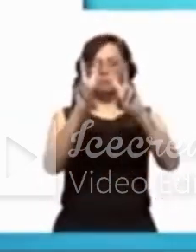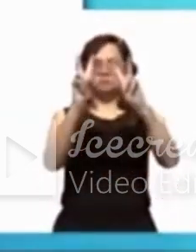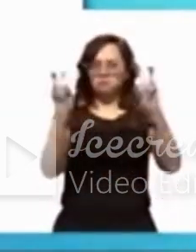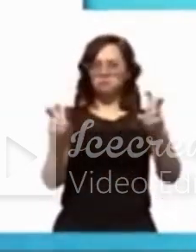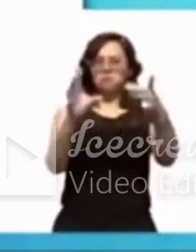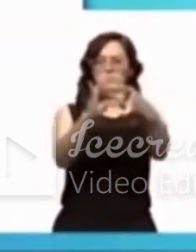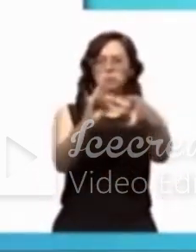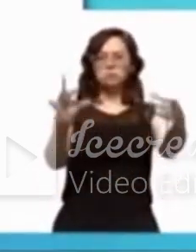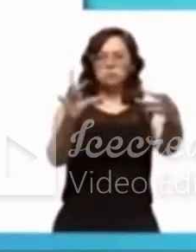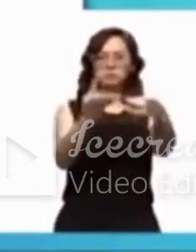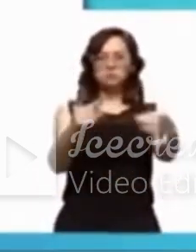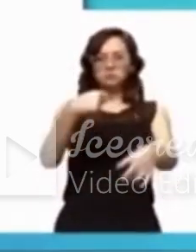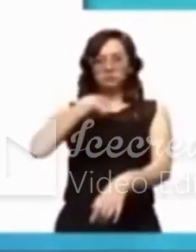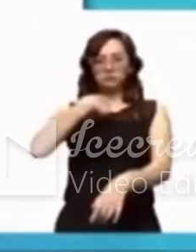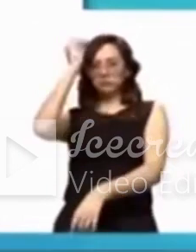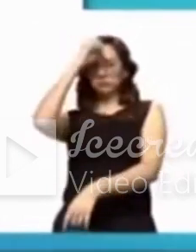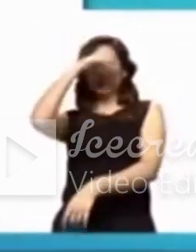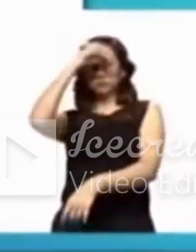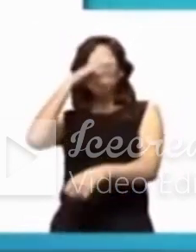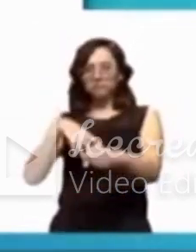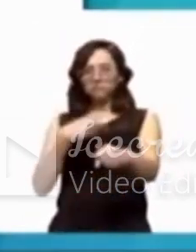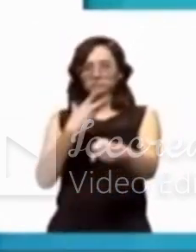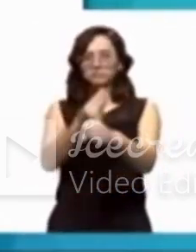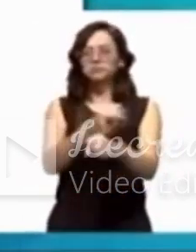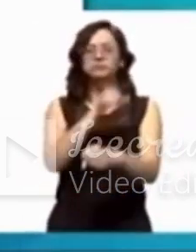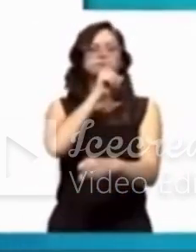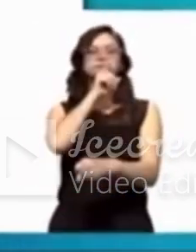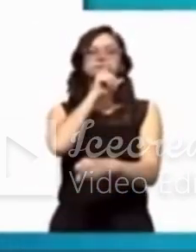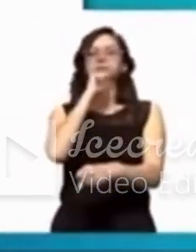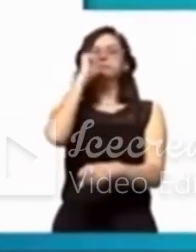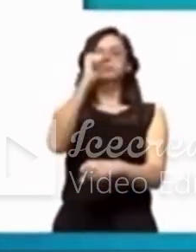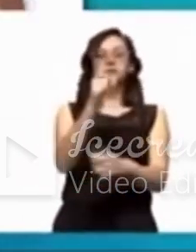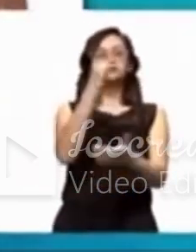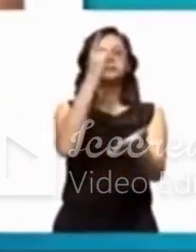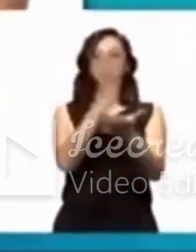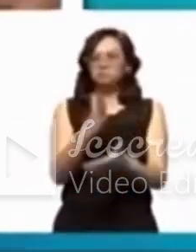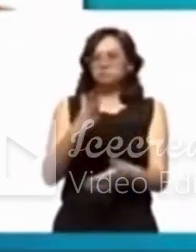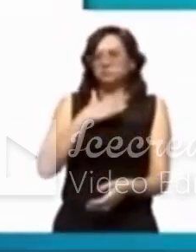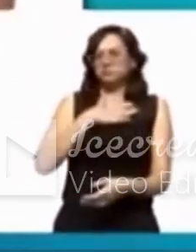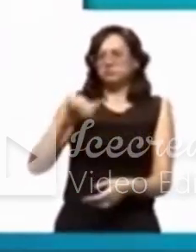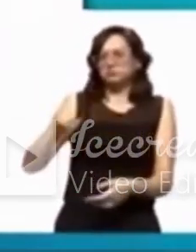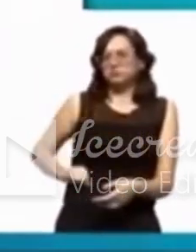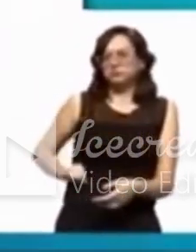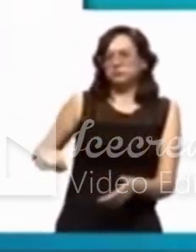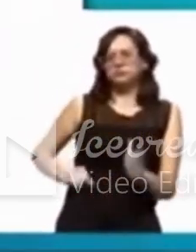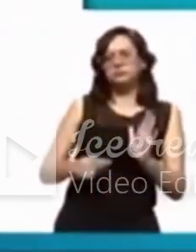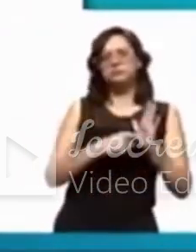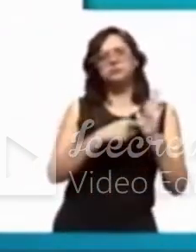simplemente describiéndolo, brindando características de su objeto de interés.